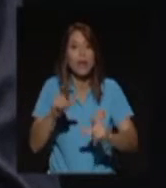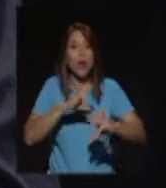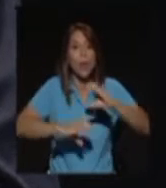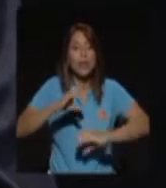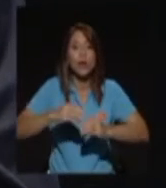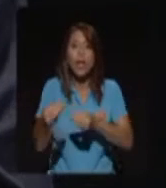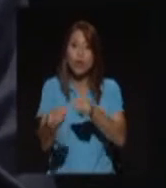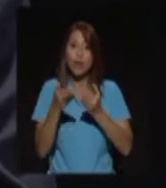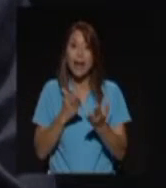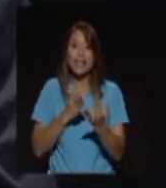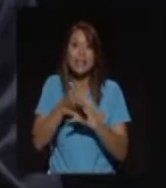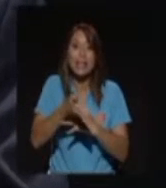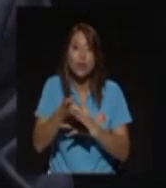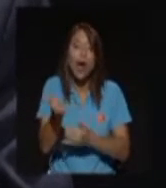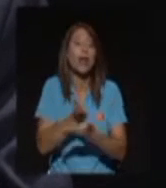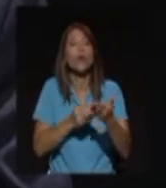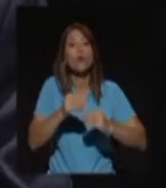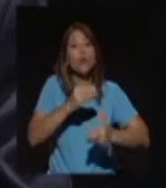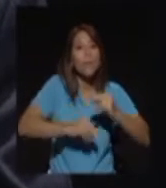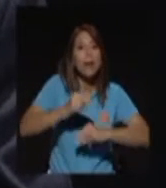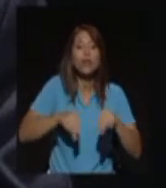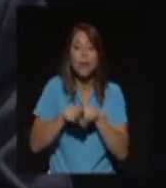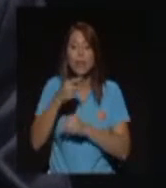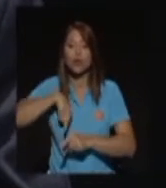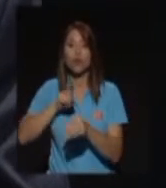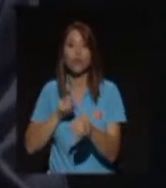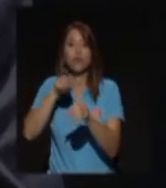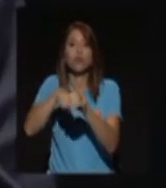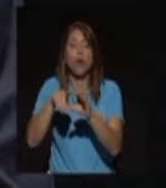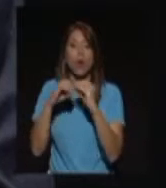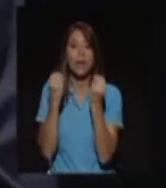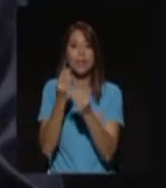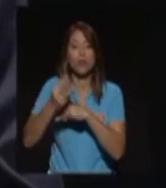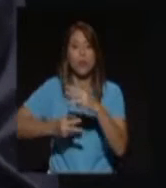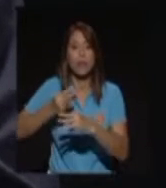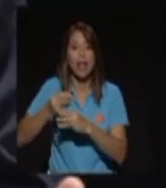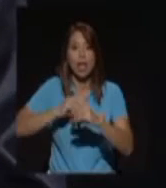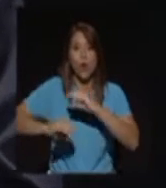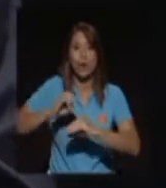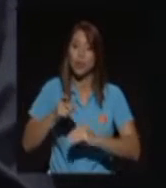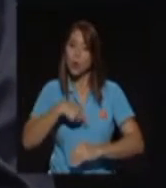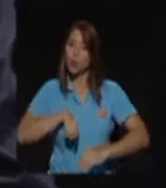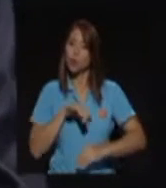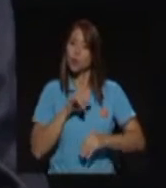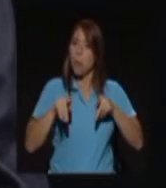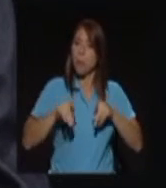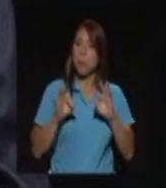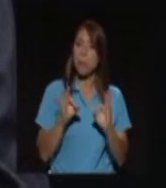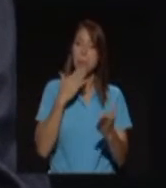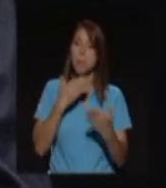y formamos parte también de la Organización Mundial del Comercio, como muchachos bien portados, que